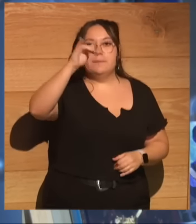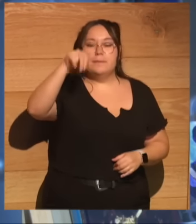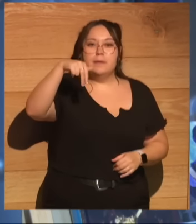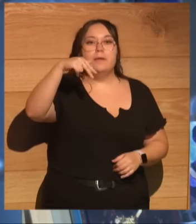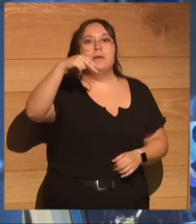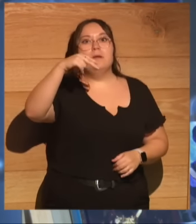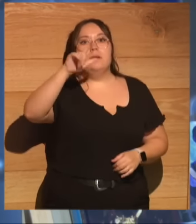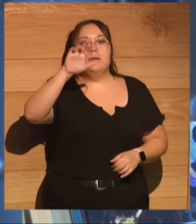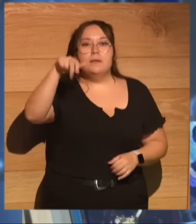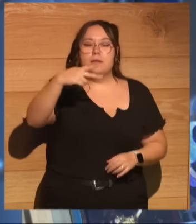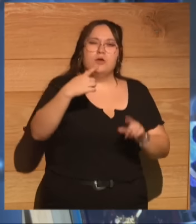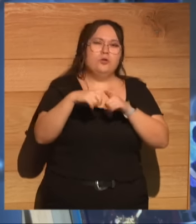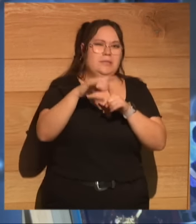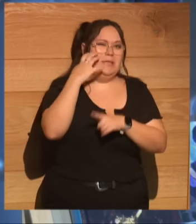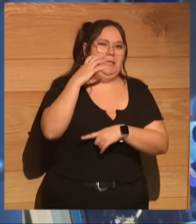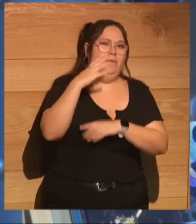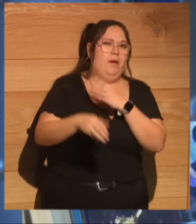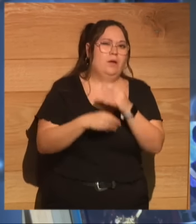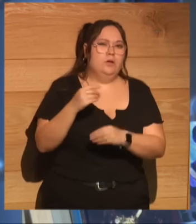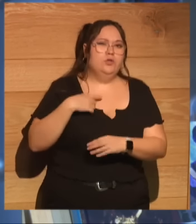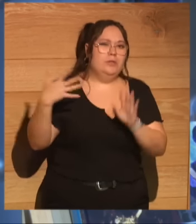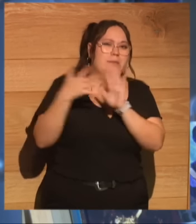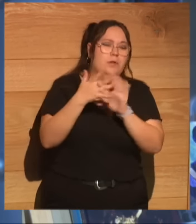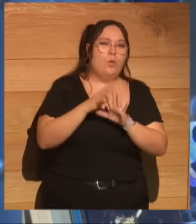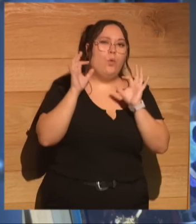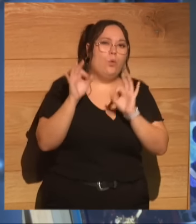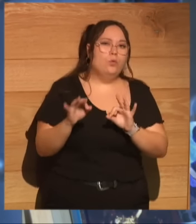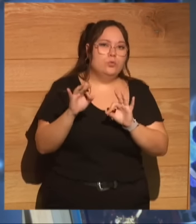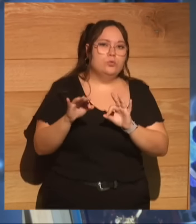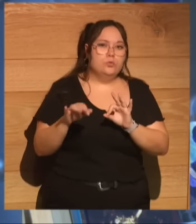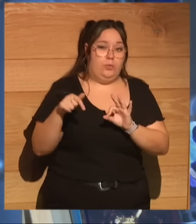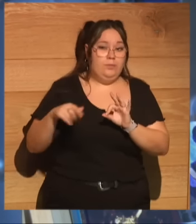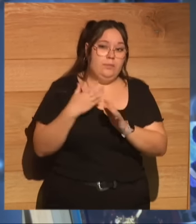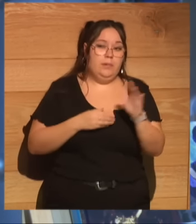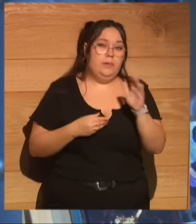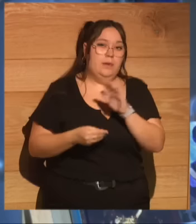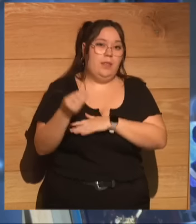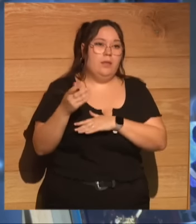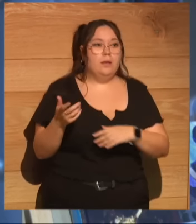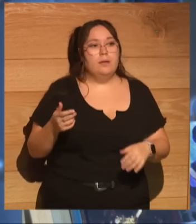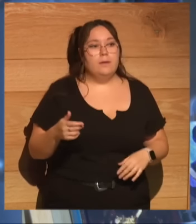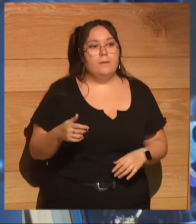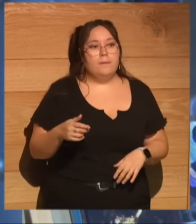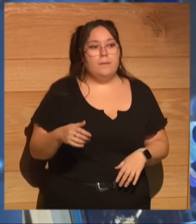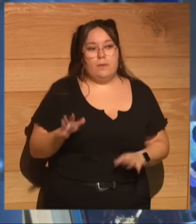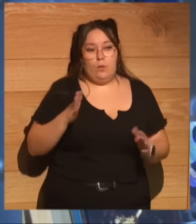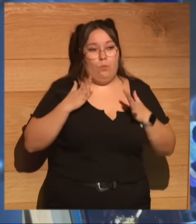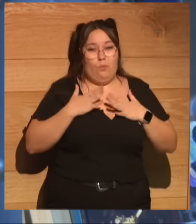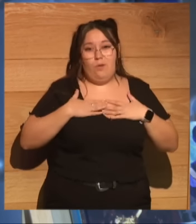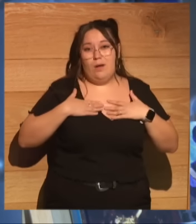más extrañas del mundo, y nos ha explicado precisamente qué crece debajo de esos barrios, y nos enseña cómo debajo de